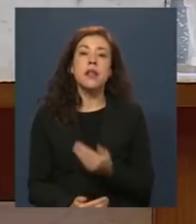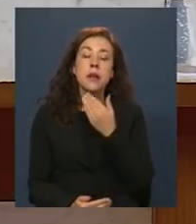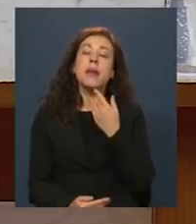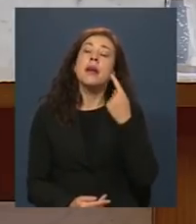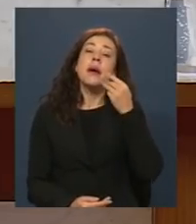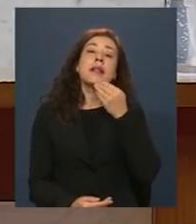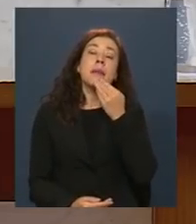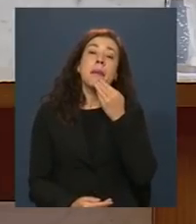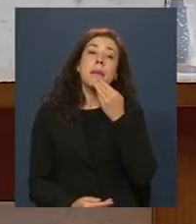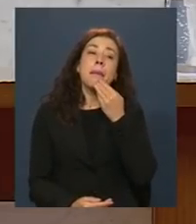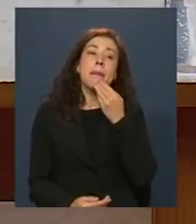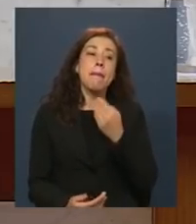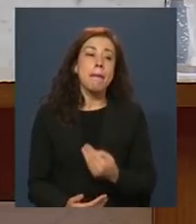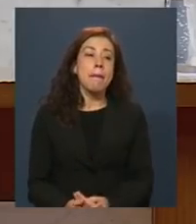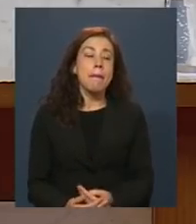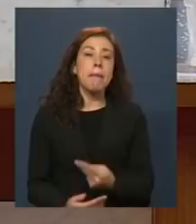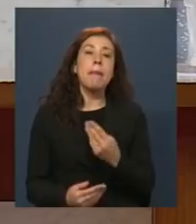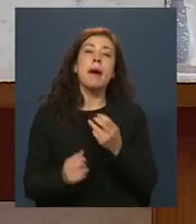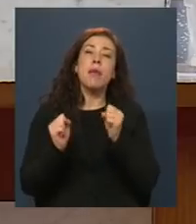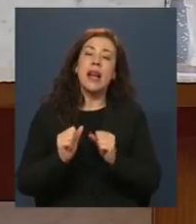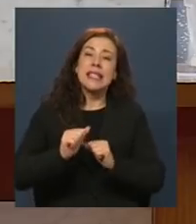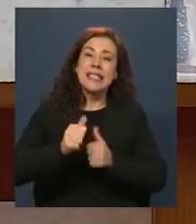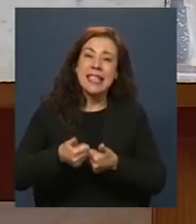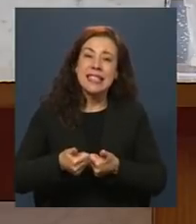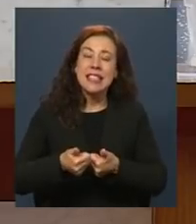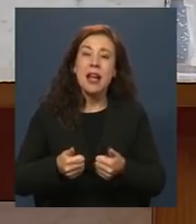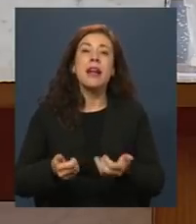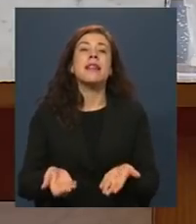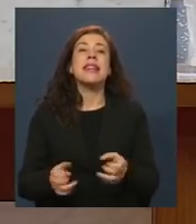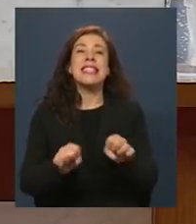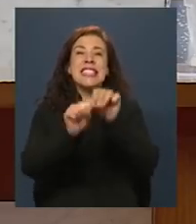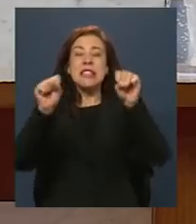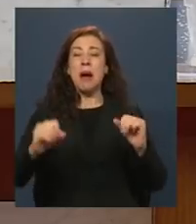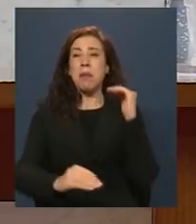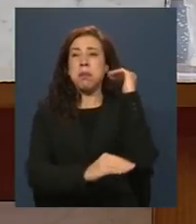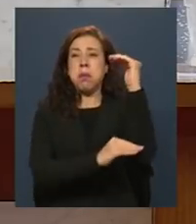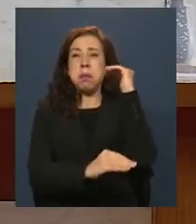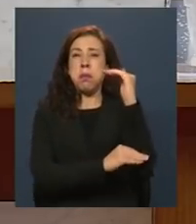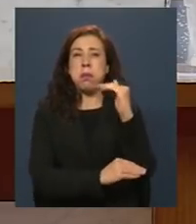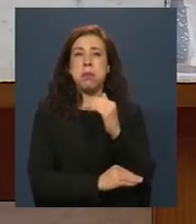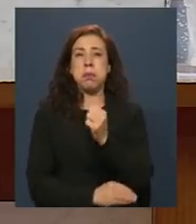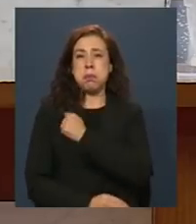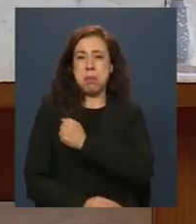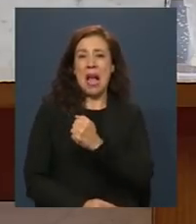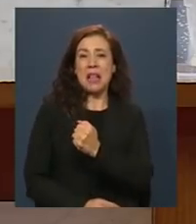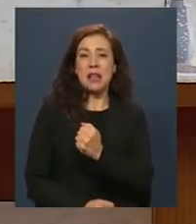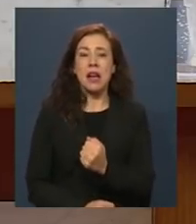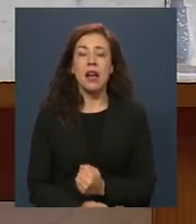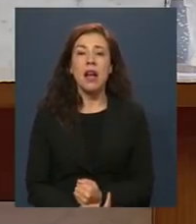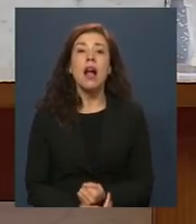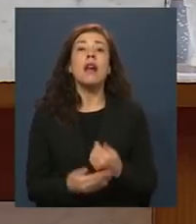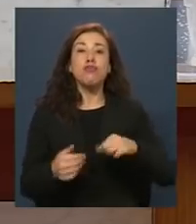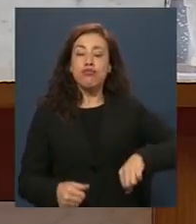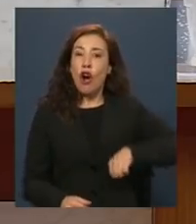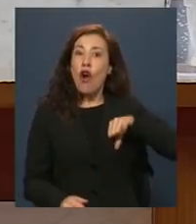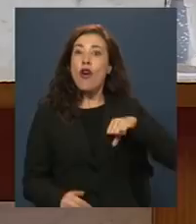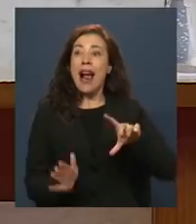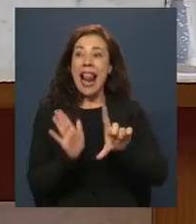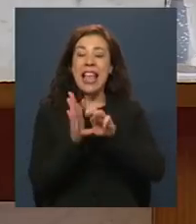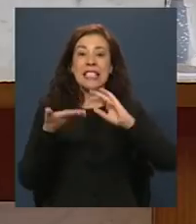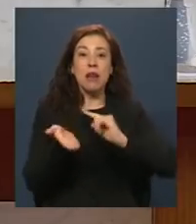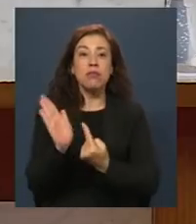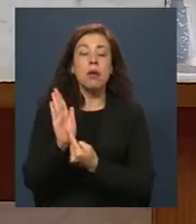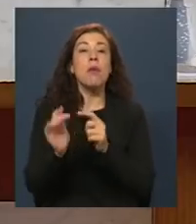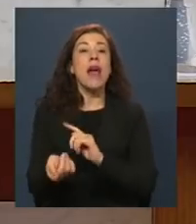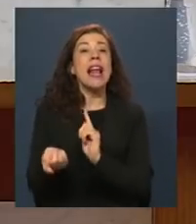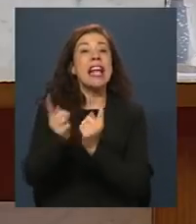abordar y superar este sistema patriarcal, nos llena de orgullo el que se haya promulgado la ley que permite alterar